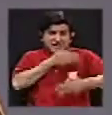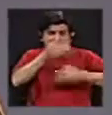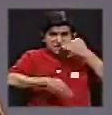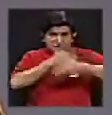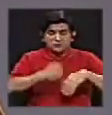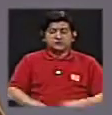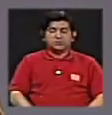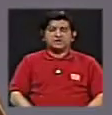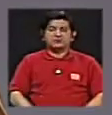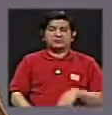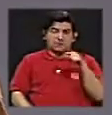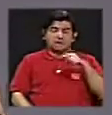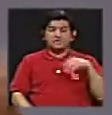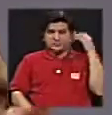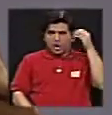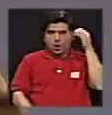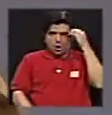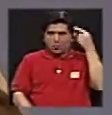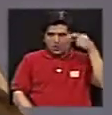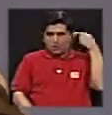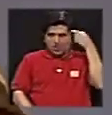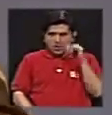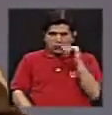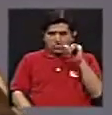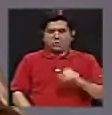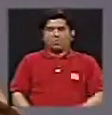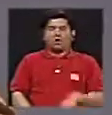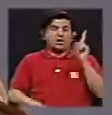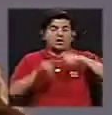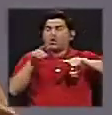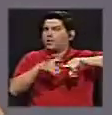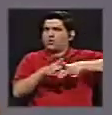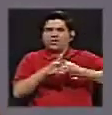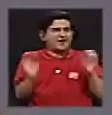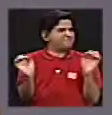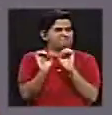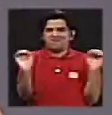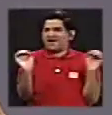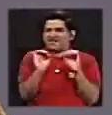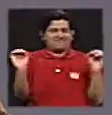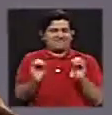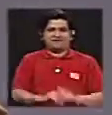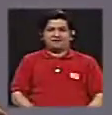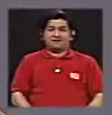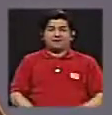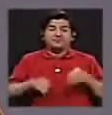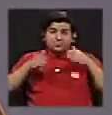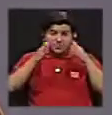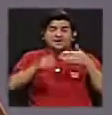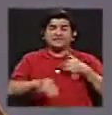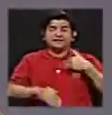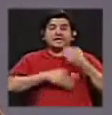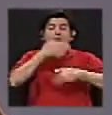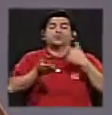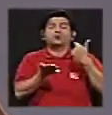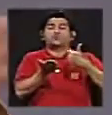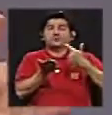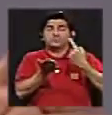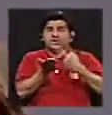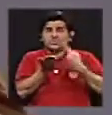acuerdos de la posición del Estado, y tampoco podríamos ni siquiera bacharla o hacer una reparación menor, porque la carretera está en un litigio.